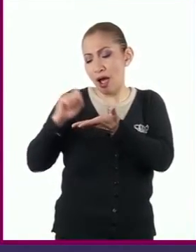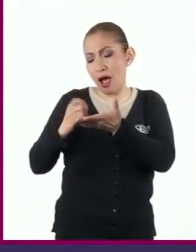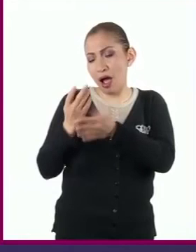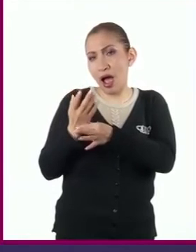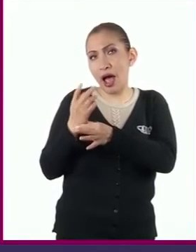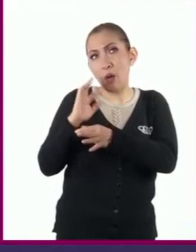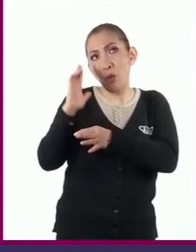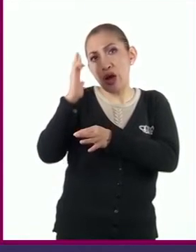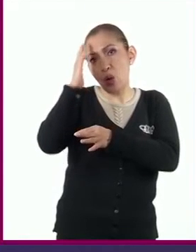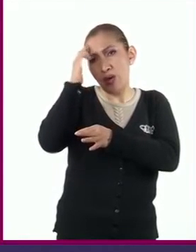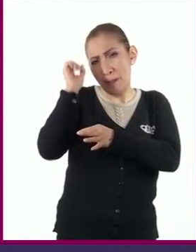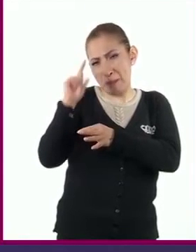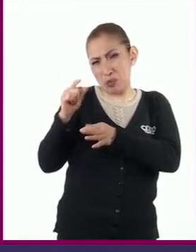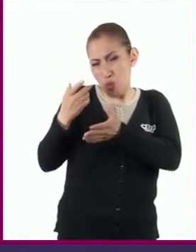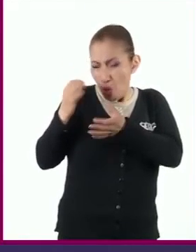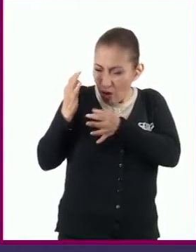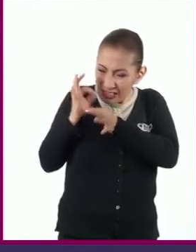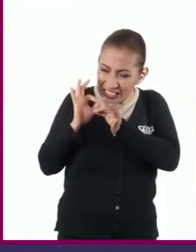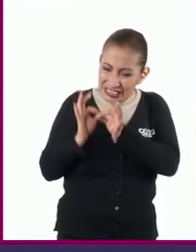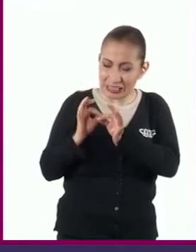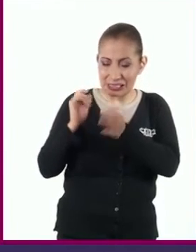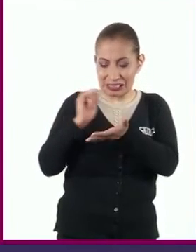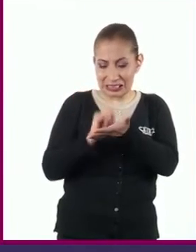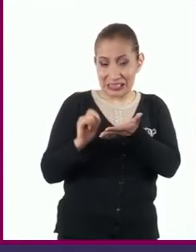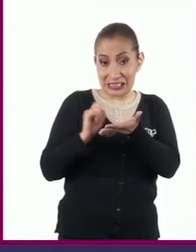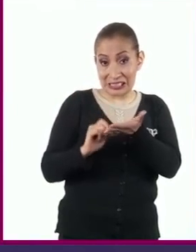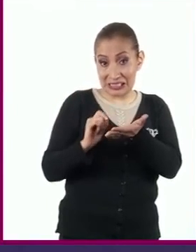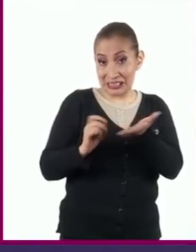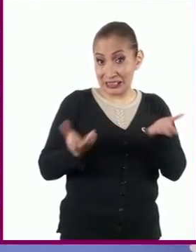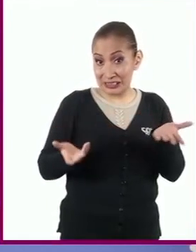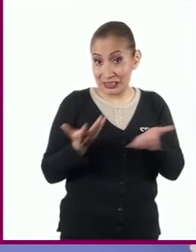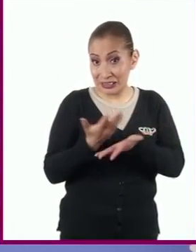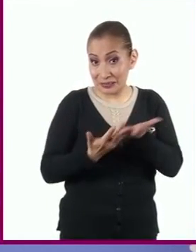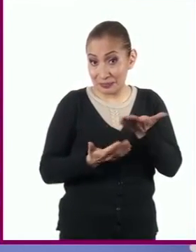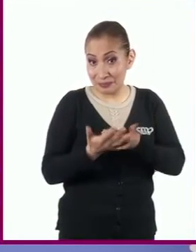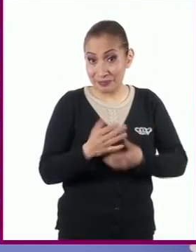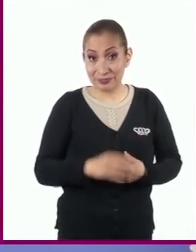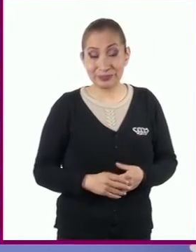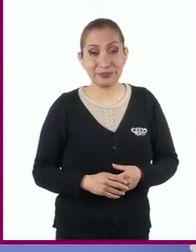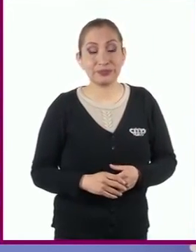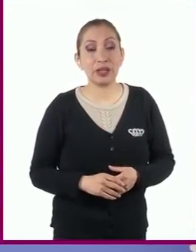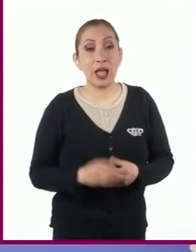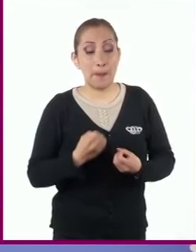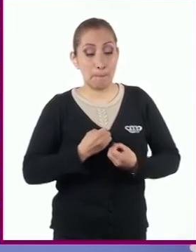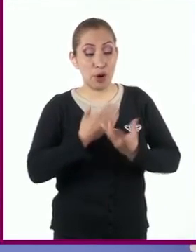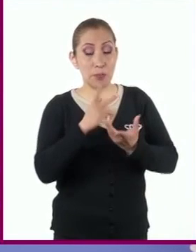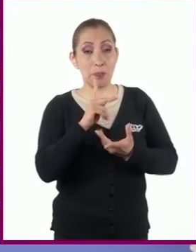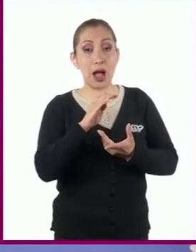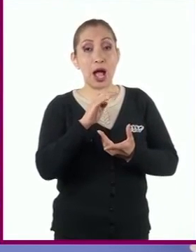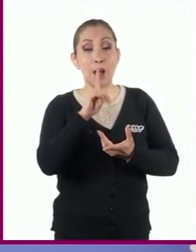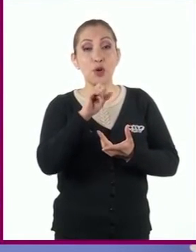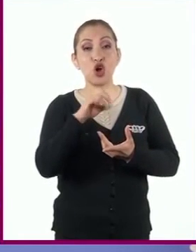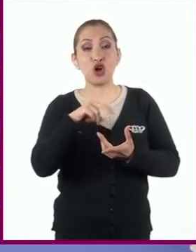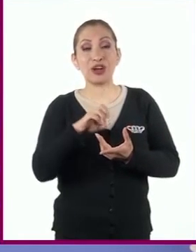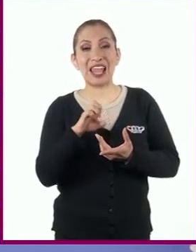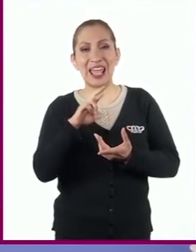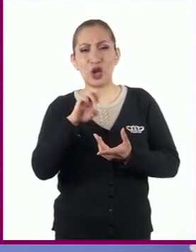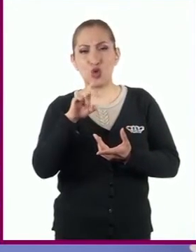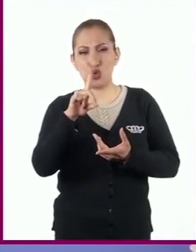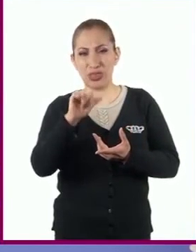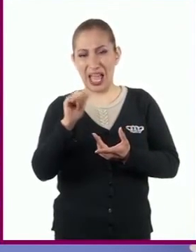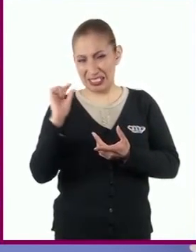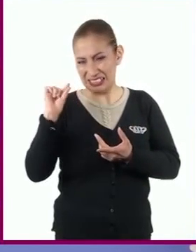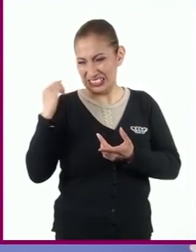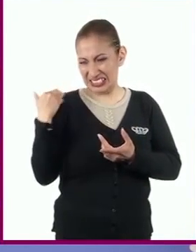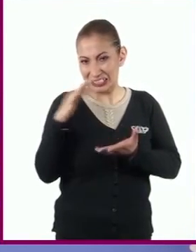estar evocando en el momento de escribir su texto? El poema de Pablo Neruda, que les acabo de